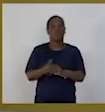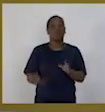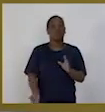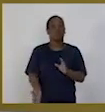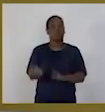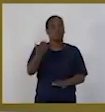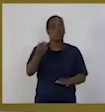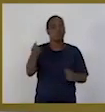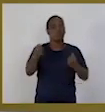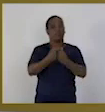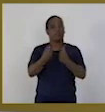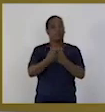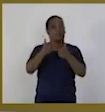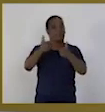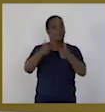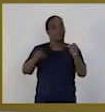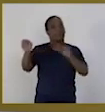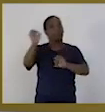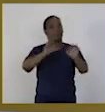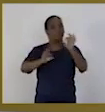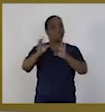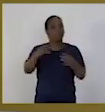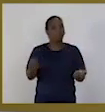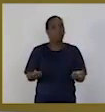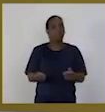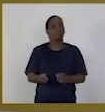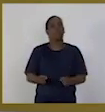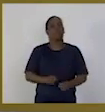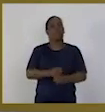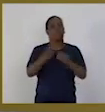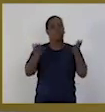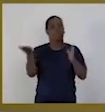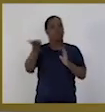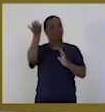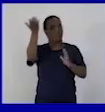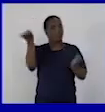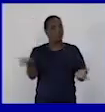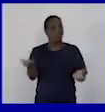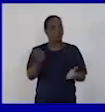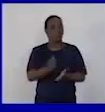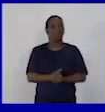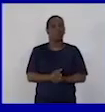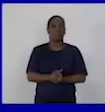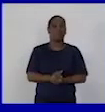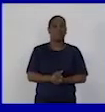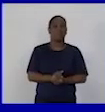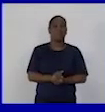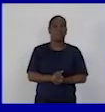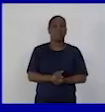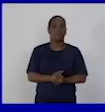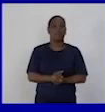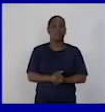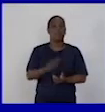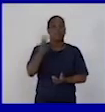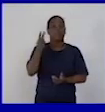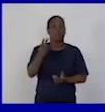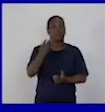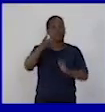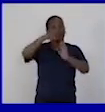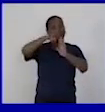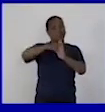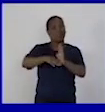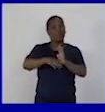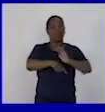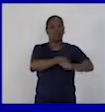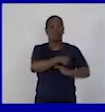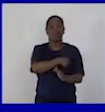de la sustancia reaccionante y aumentaría la velocidad de la reacción. En el segundo dice si se disminuye la temperatura, este